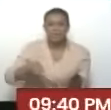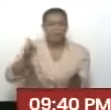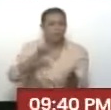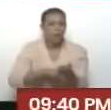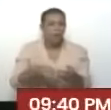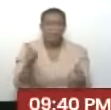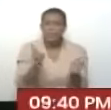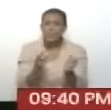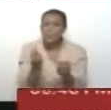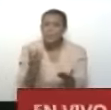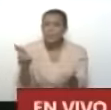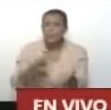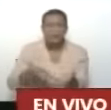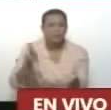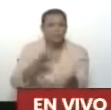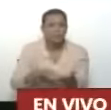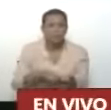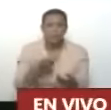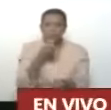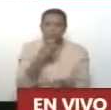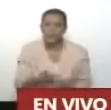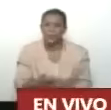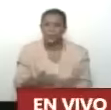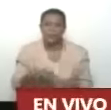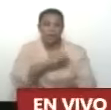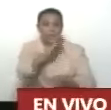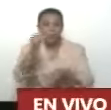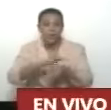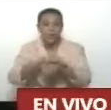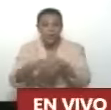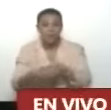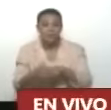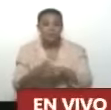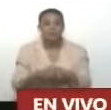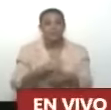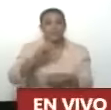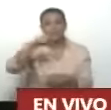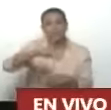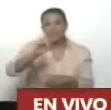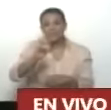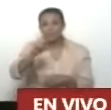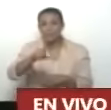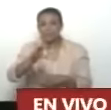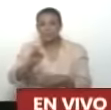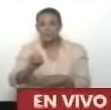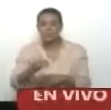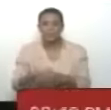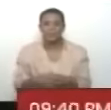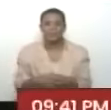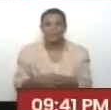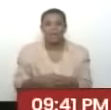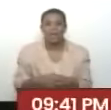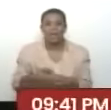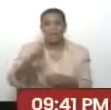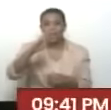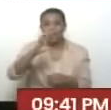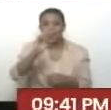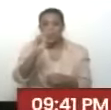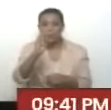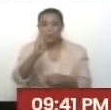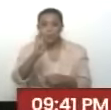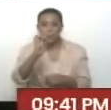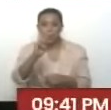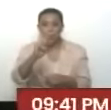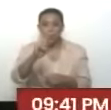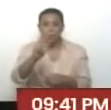de veces, la canción preferida de Jorge Rodríguez, la canción de Suso. Está Robert Zapoleo también, que